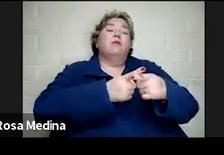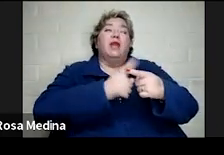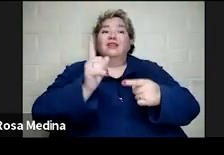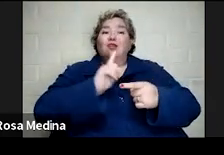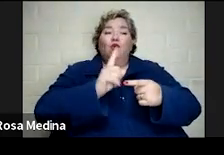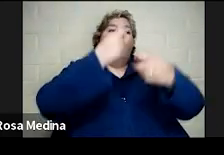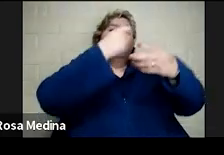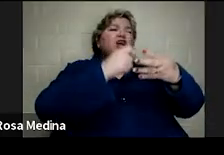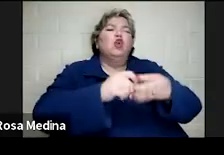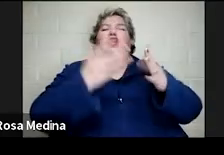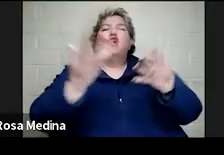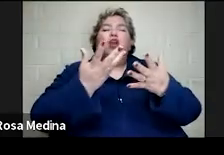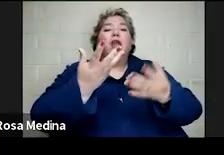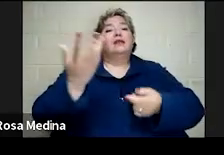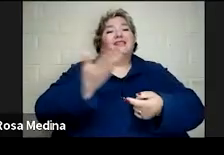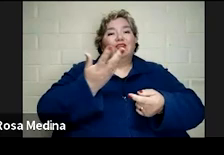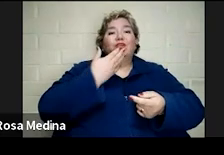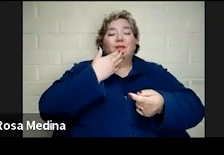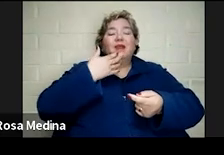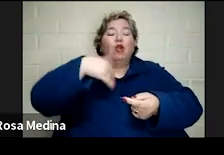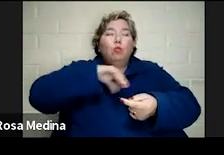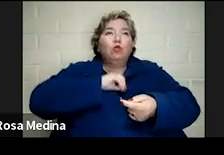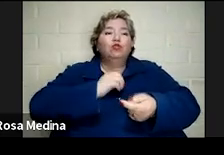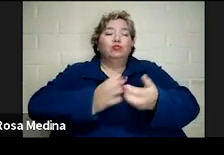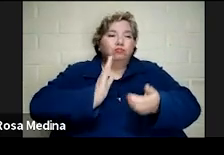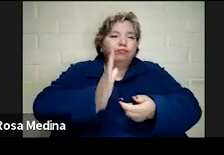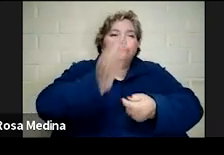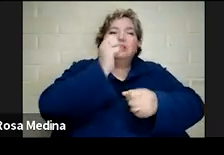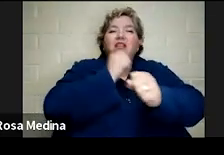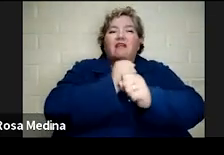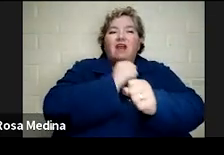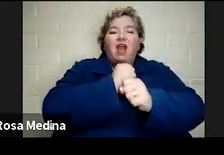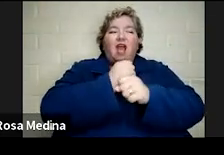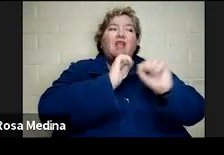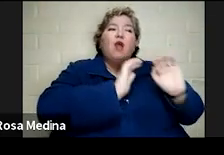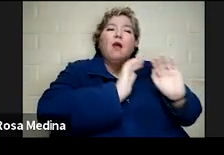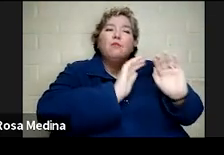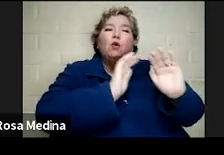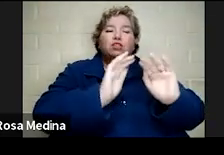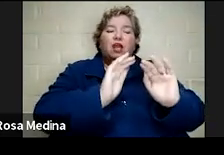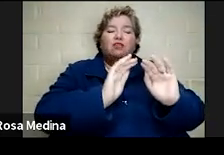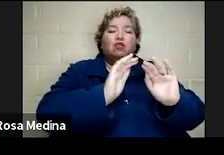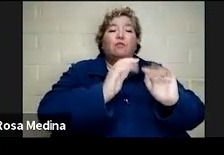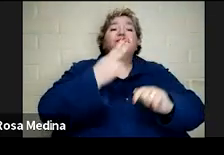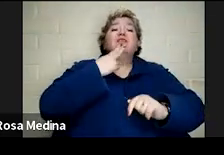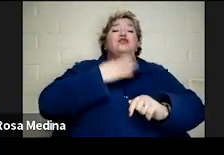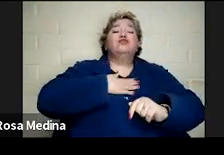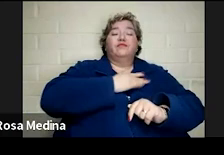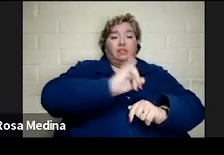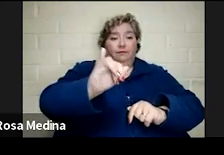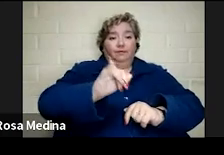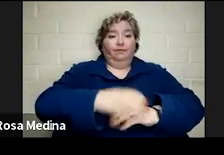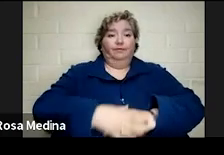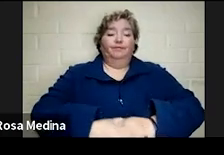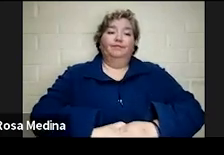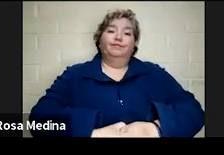es de cómo lo vamos a ir trabajando y apoyando a lo largo de la vida.